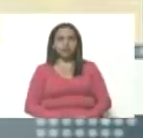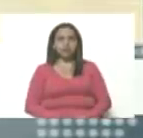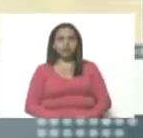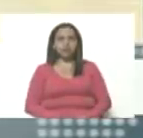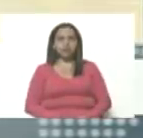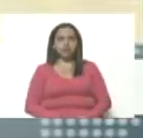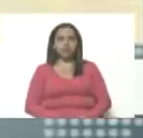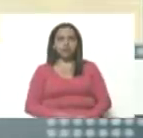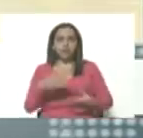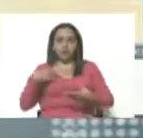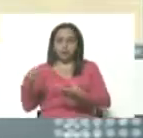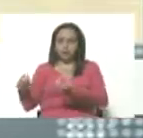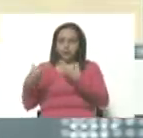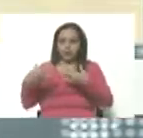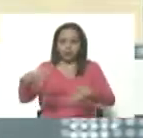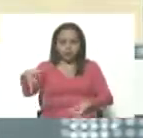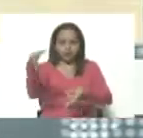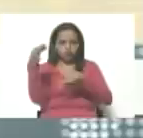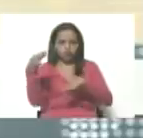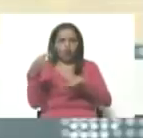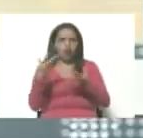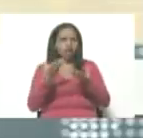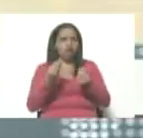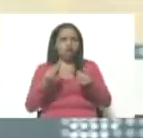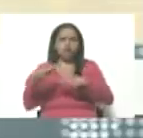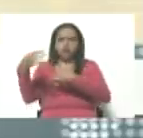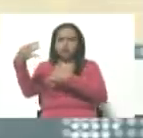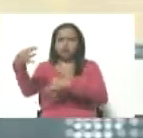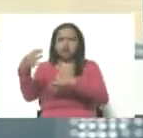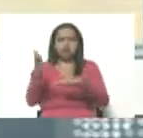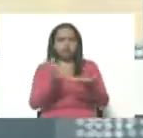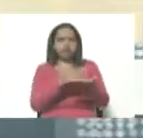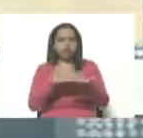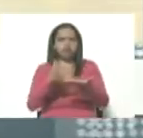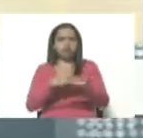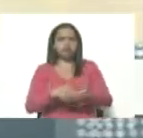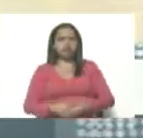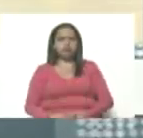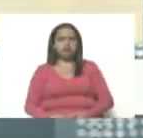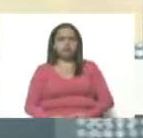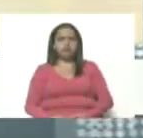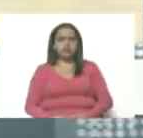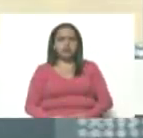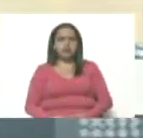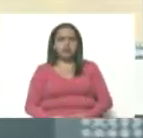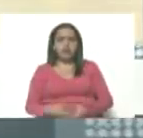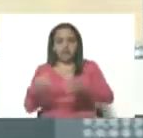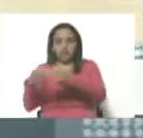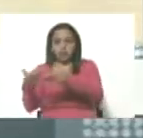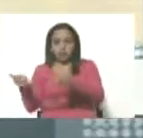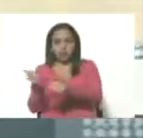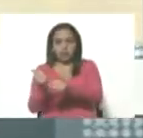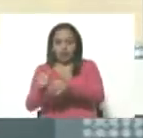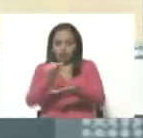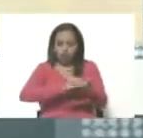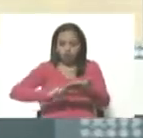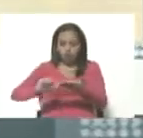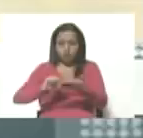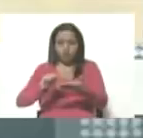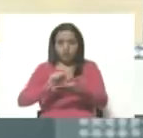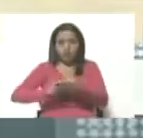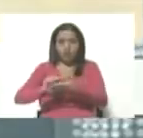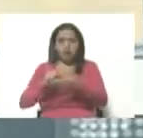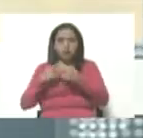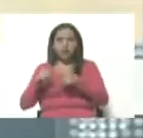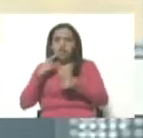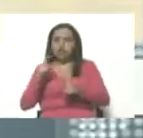A mí me llegan documentos, pero bastante. Y ellos, el equipo de trabajo los desinfecta. Pero a mí me llegan y yo